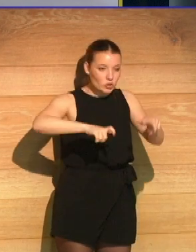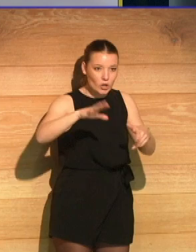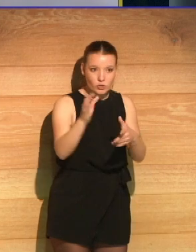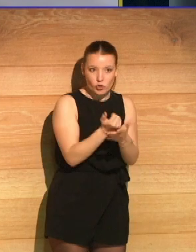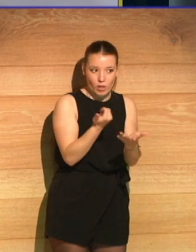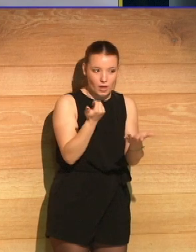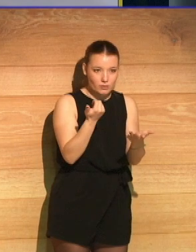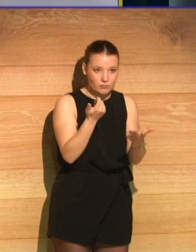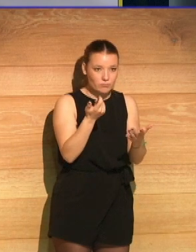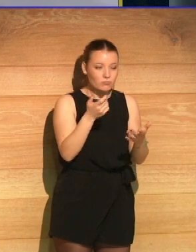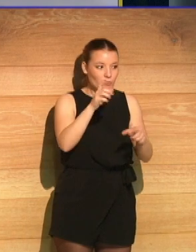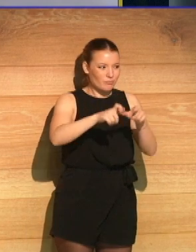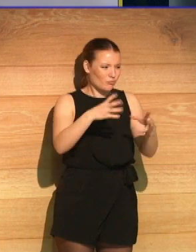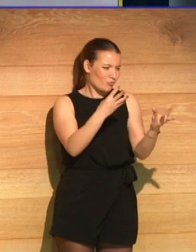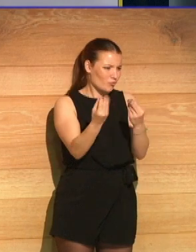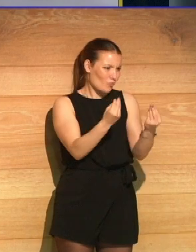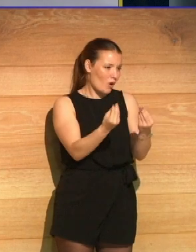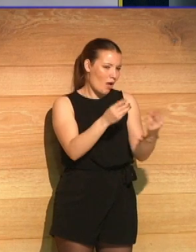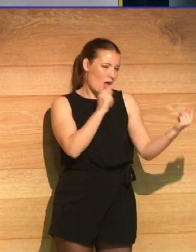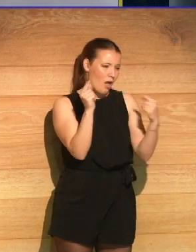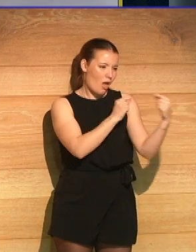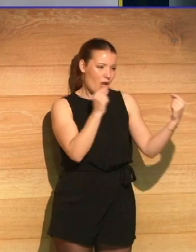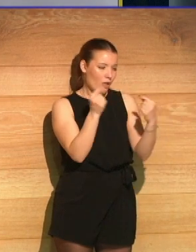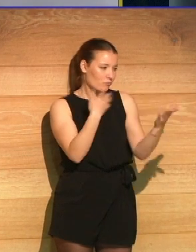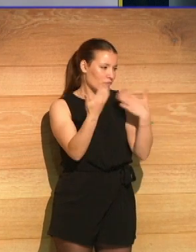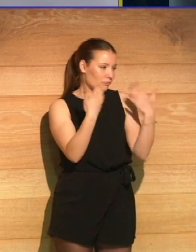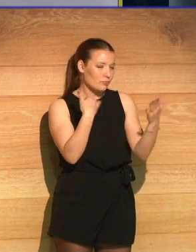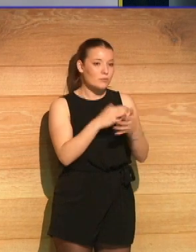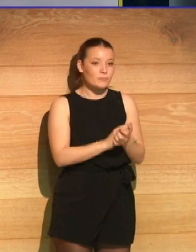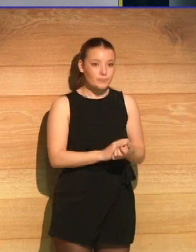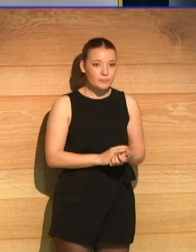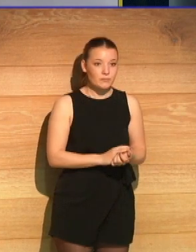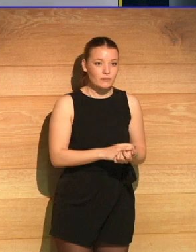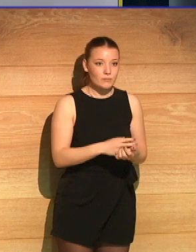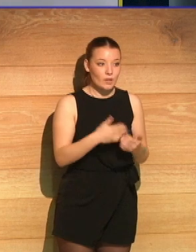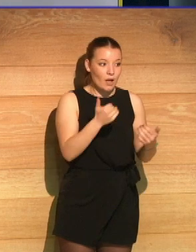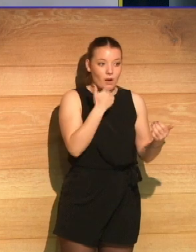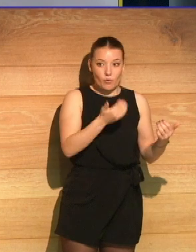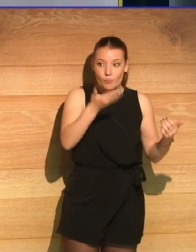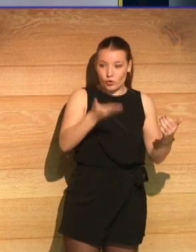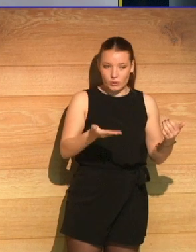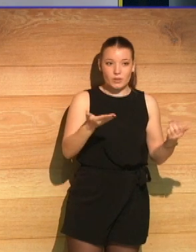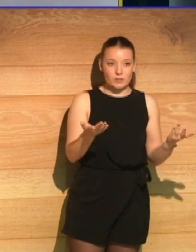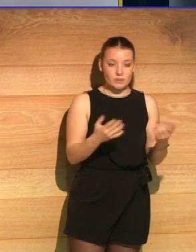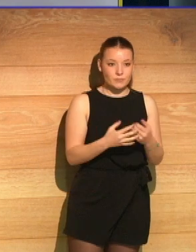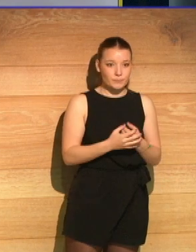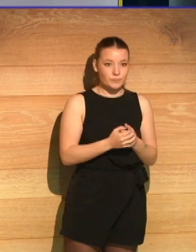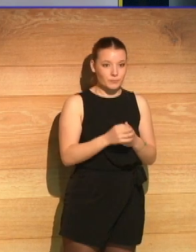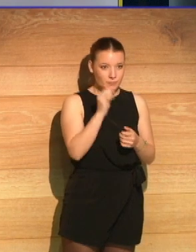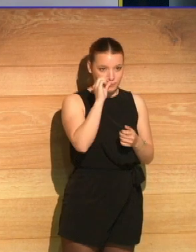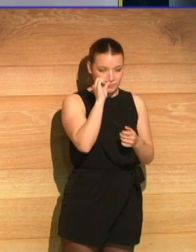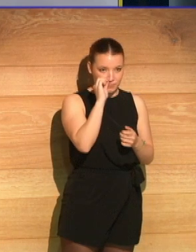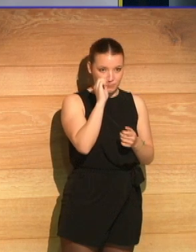mucha gente dio mucha difusión, ¿no? Mucha difusión a esto, con lo cual fue muy importante que